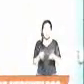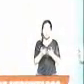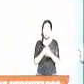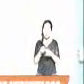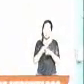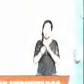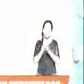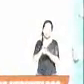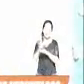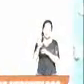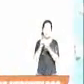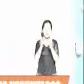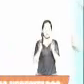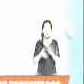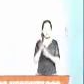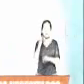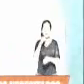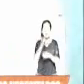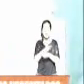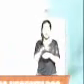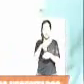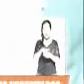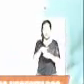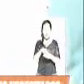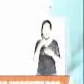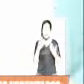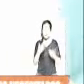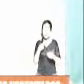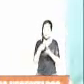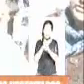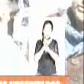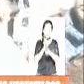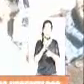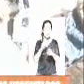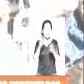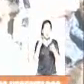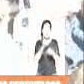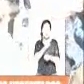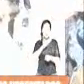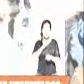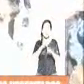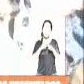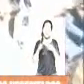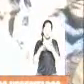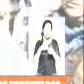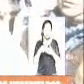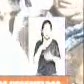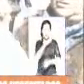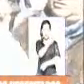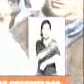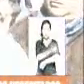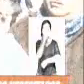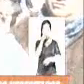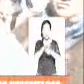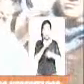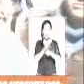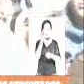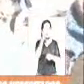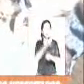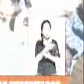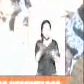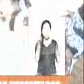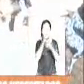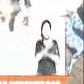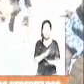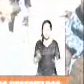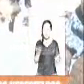Supremo Electoral en los próximos minutos. Ahora estoy más fortalecida para seguir trabajando por las mujeres, por los niños, por